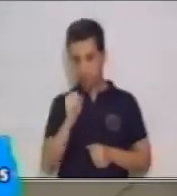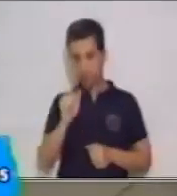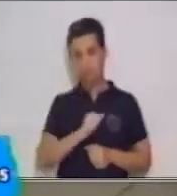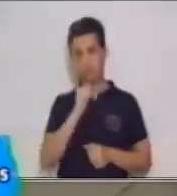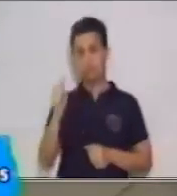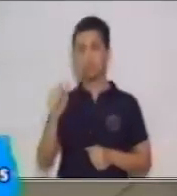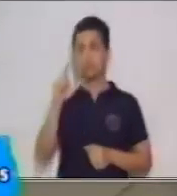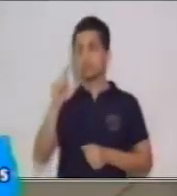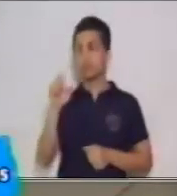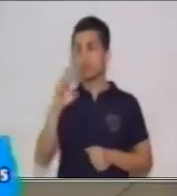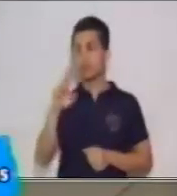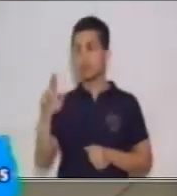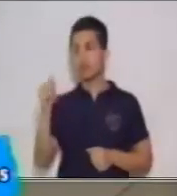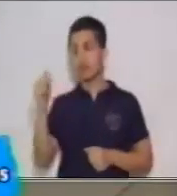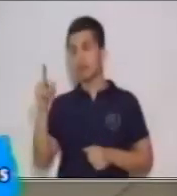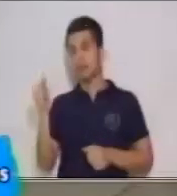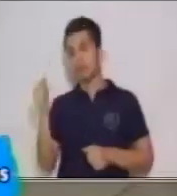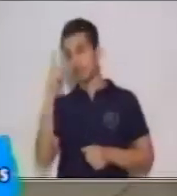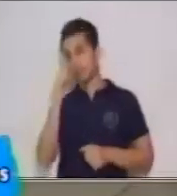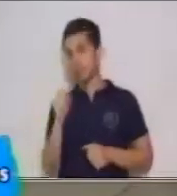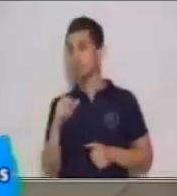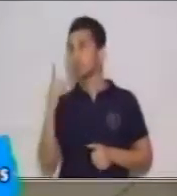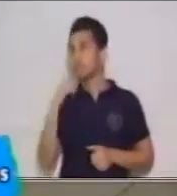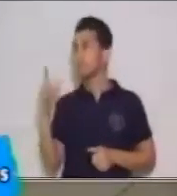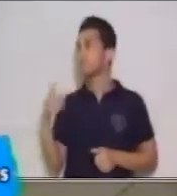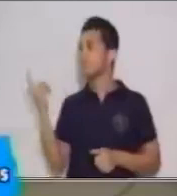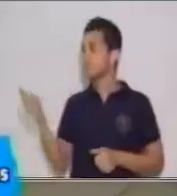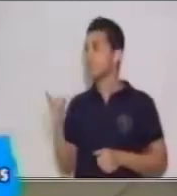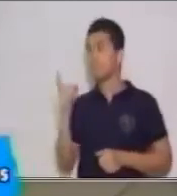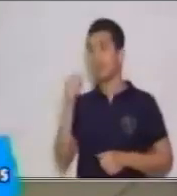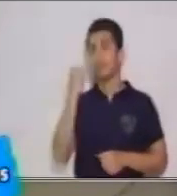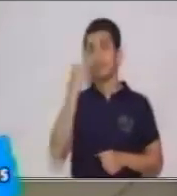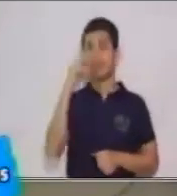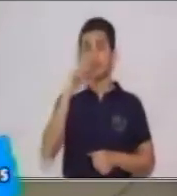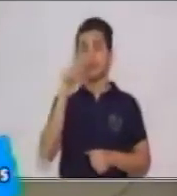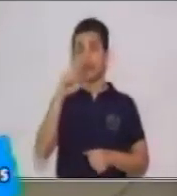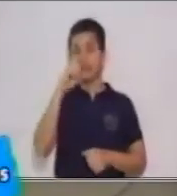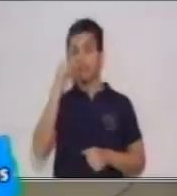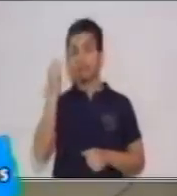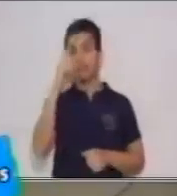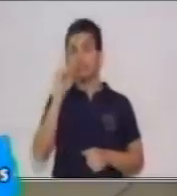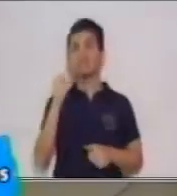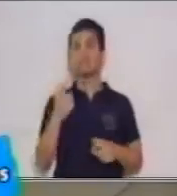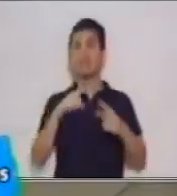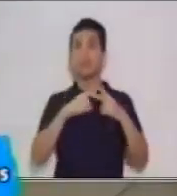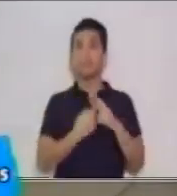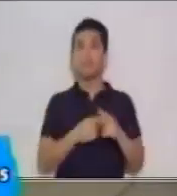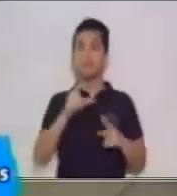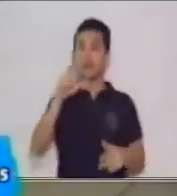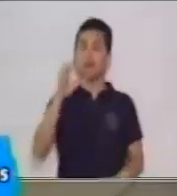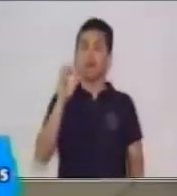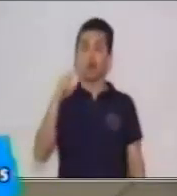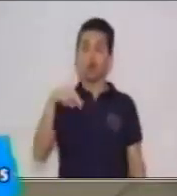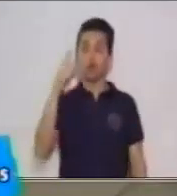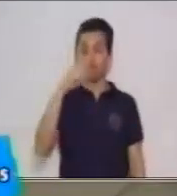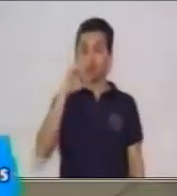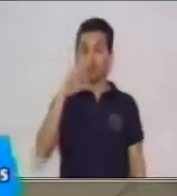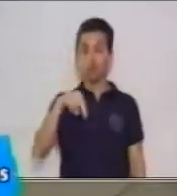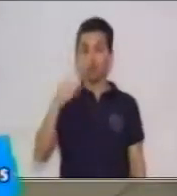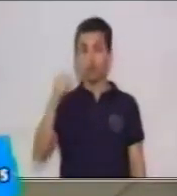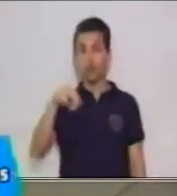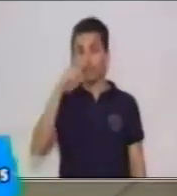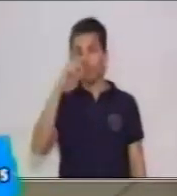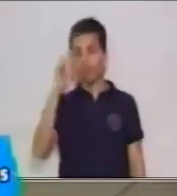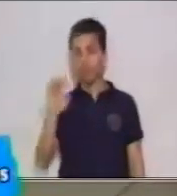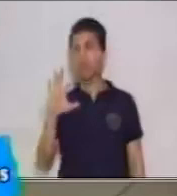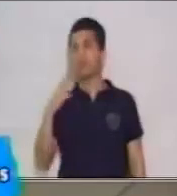las sílabas directas? Son las que inician con una consonante, o sea que al iniciar la